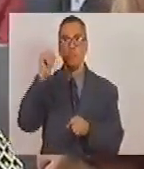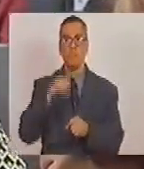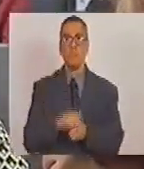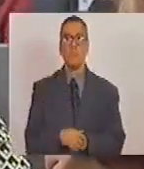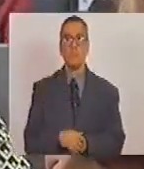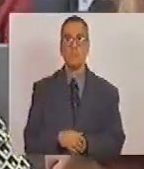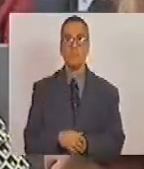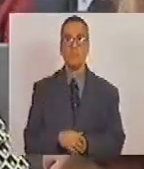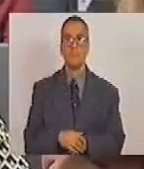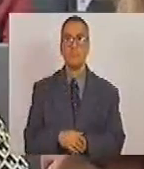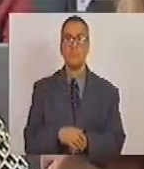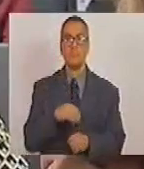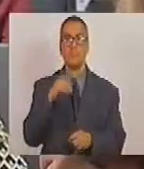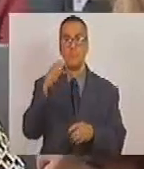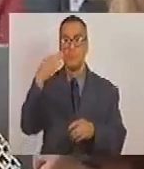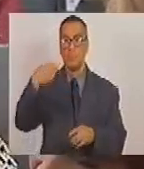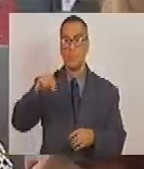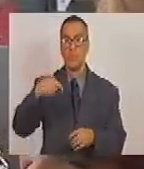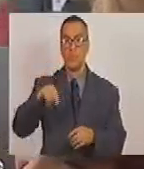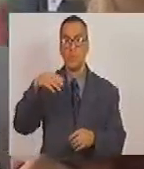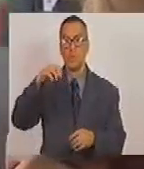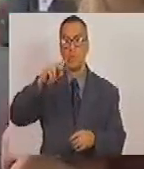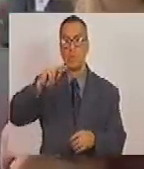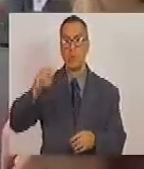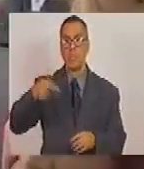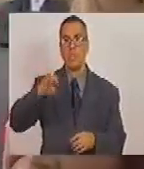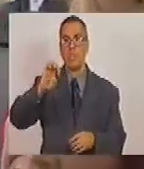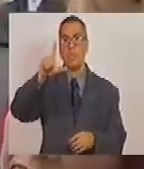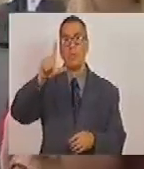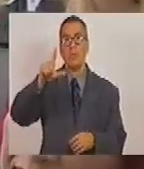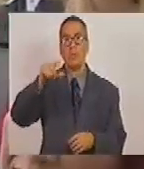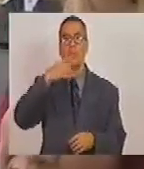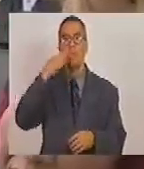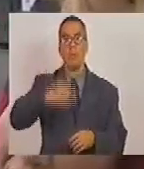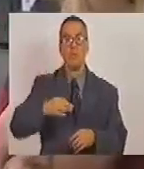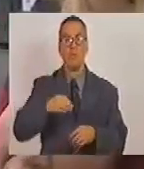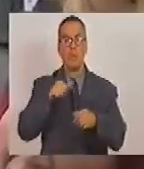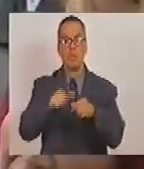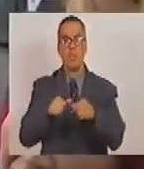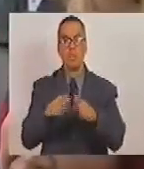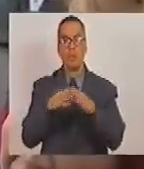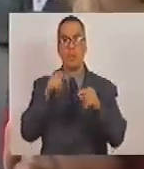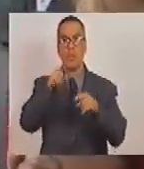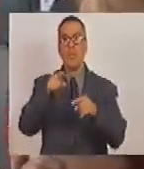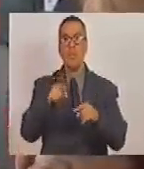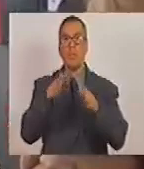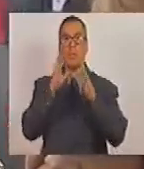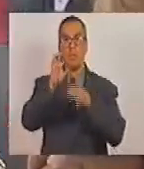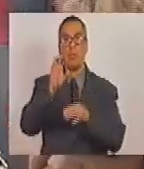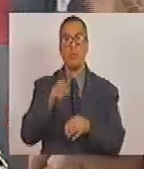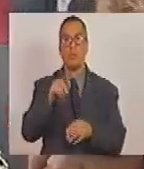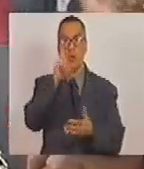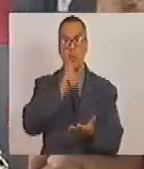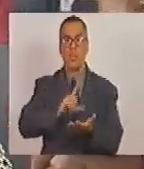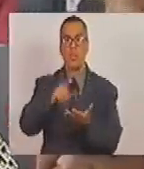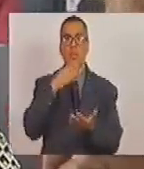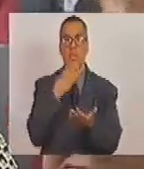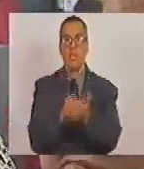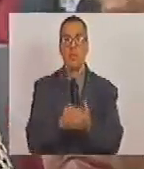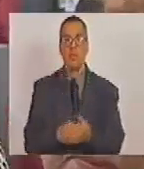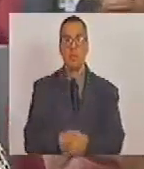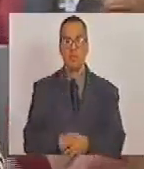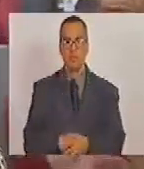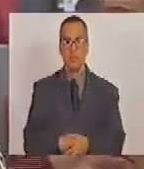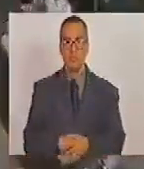Maduro. Simplemente, Rangel, huellas imborrables para toda su nación. Lealtad. Muchas